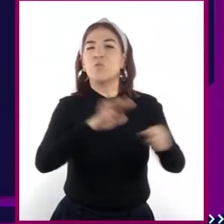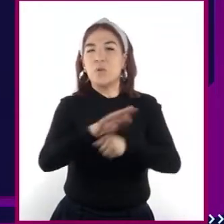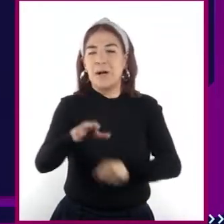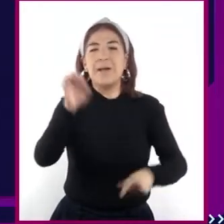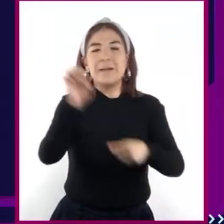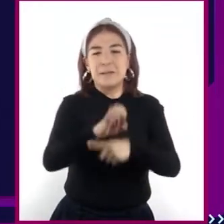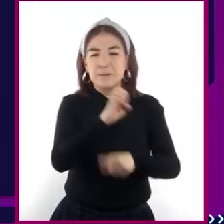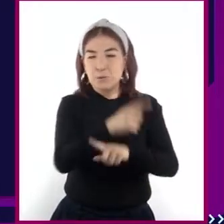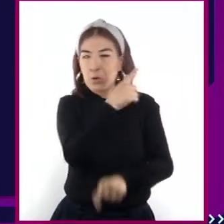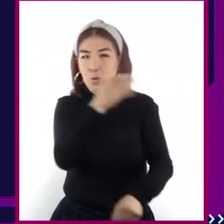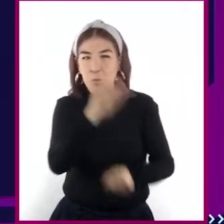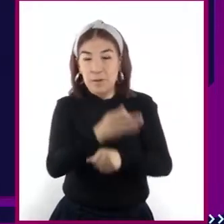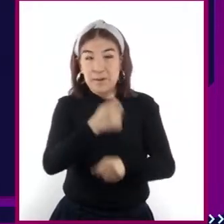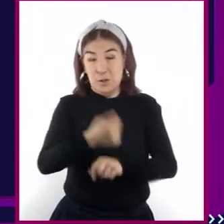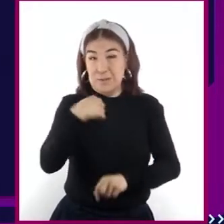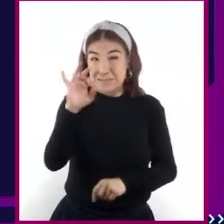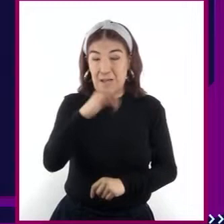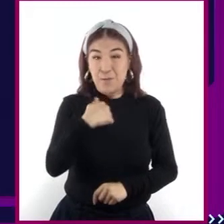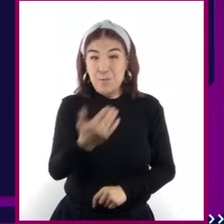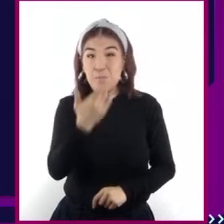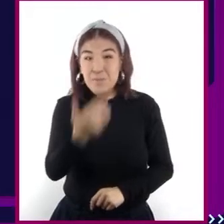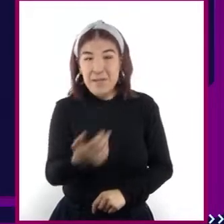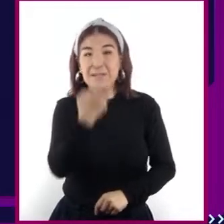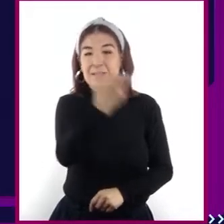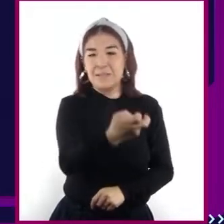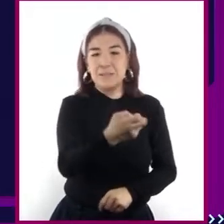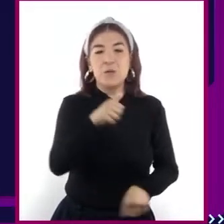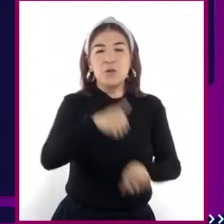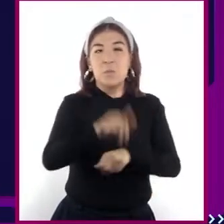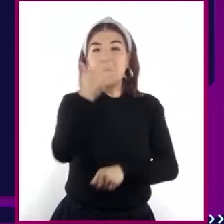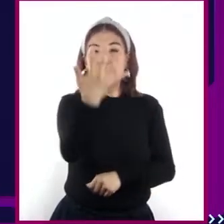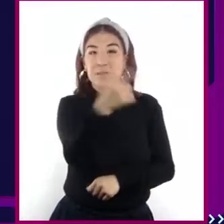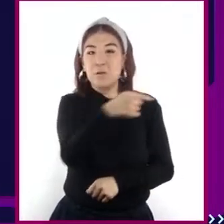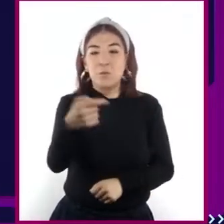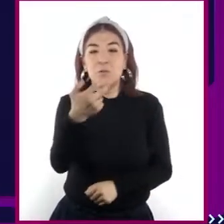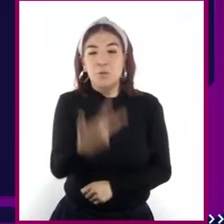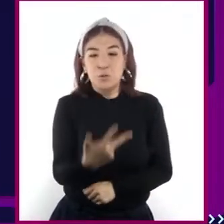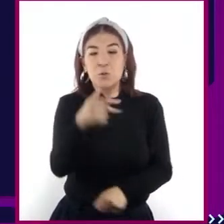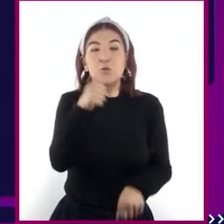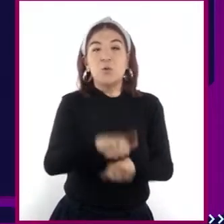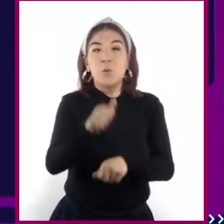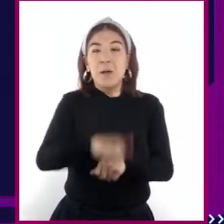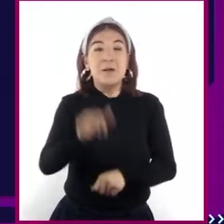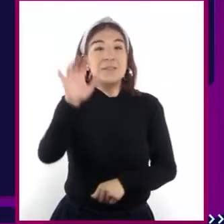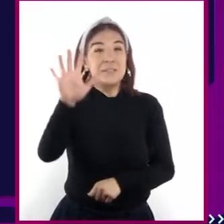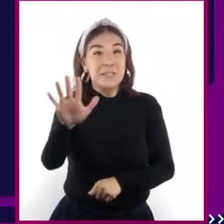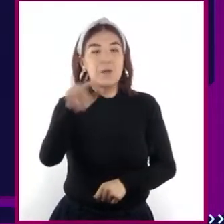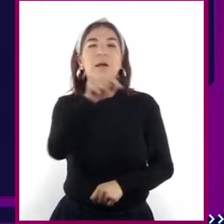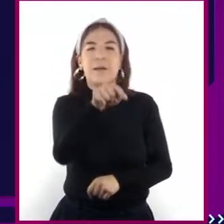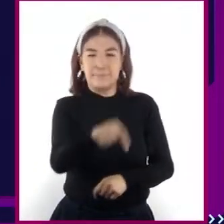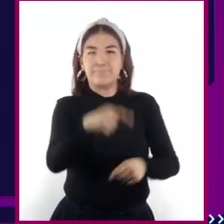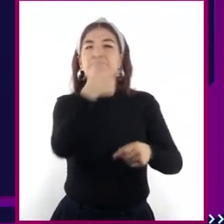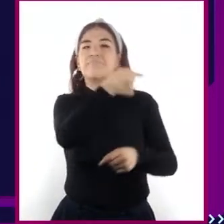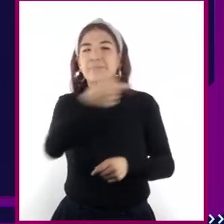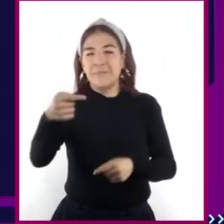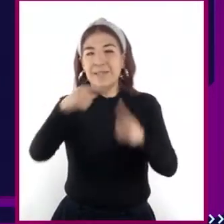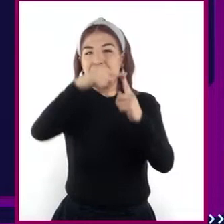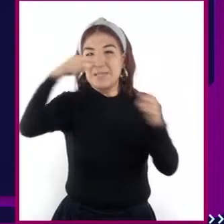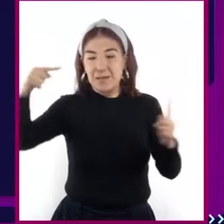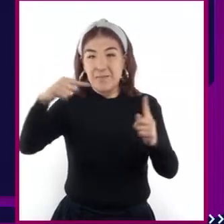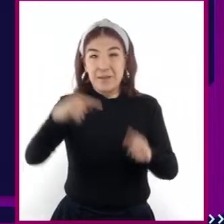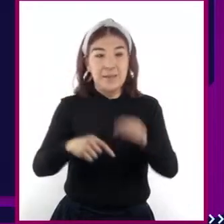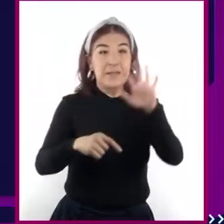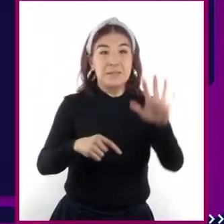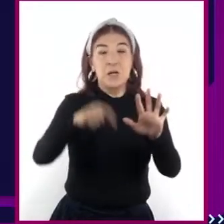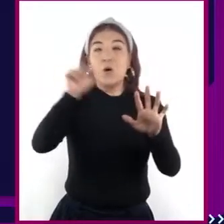Entonces, maestro, si estoy en lo correcto, para la fracción 5 octavos, el numerador 5 será el dividendo y el